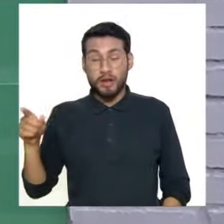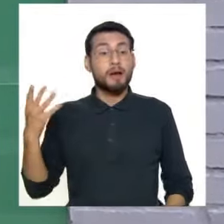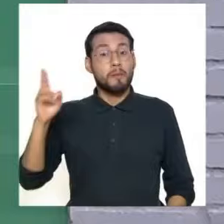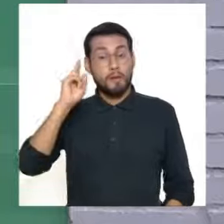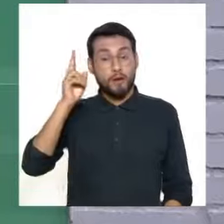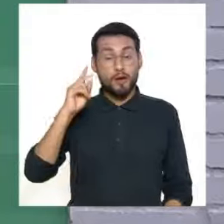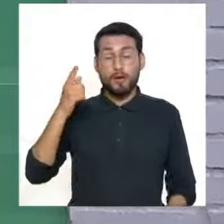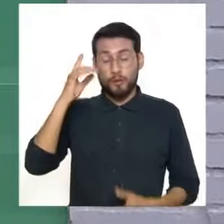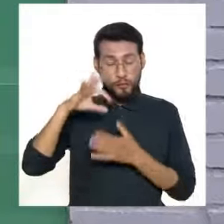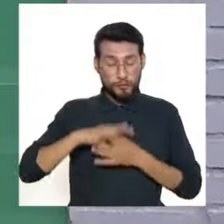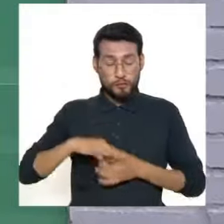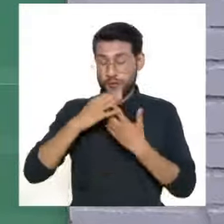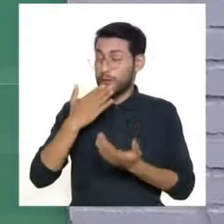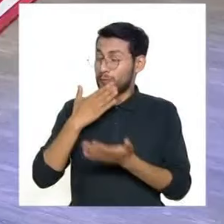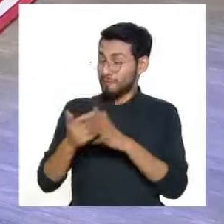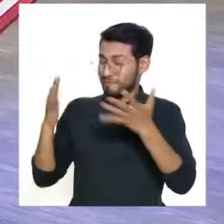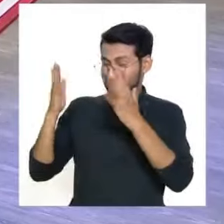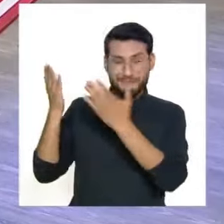mindful un aplauso